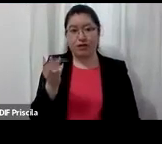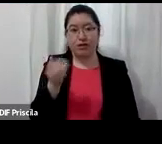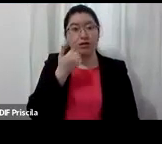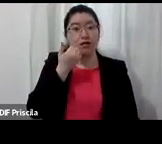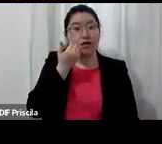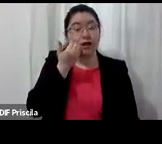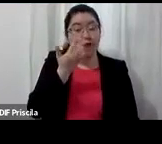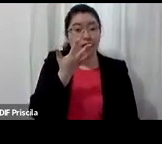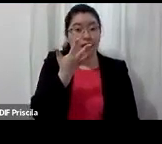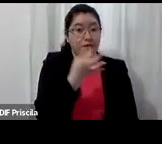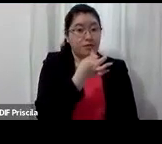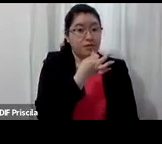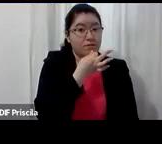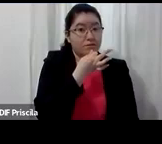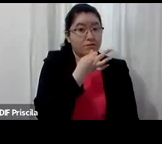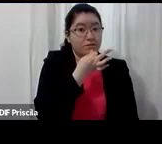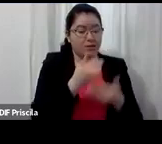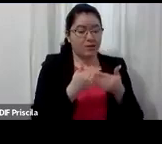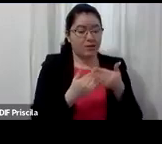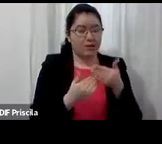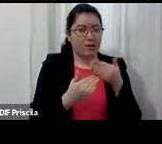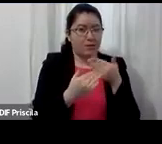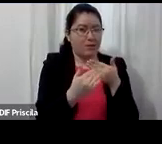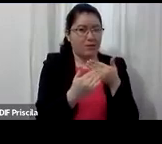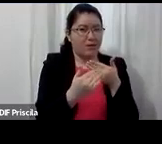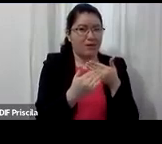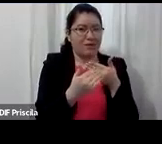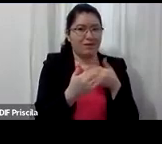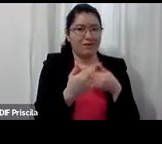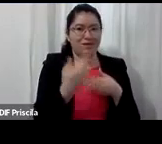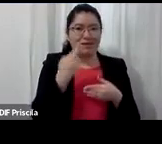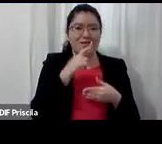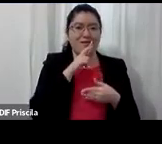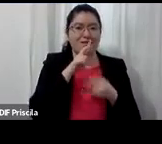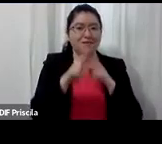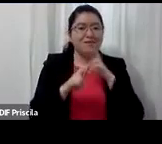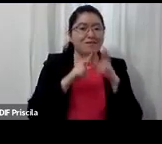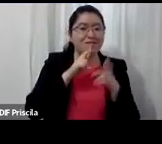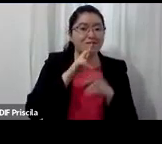5 minutitos extras para responder alguna pregunta más.